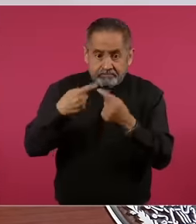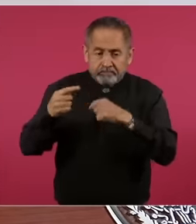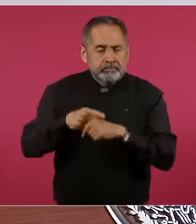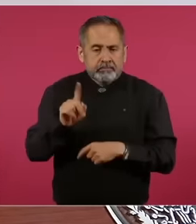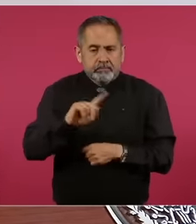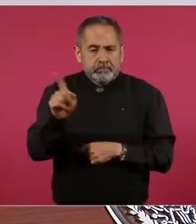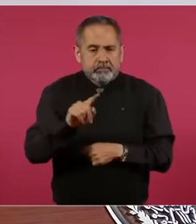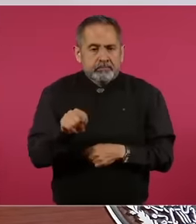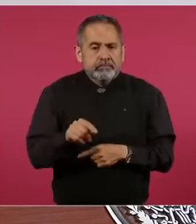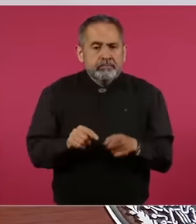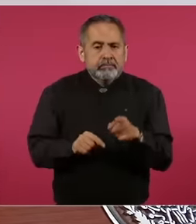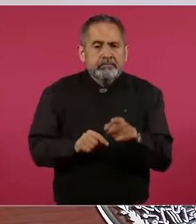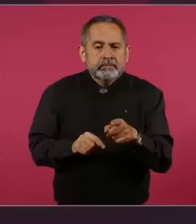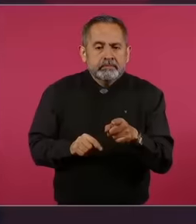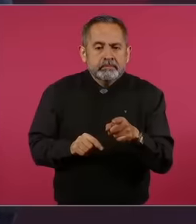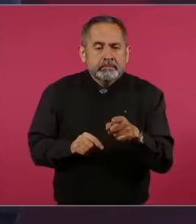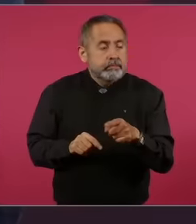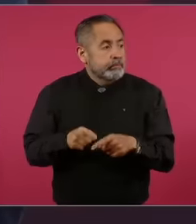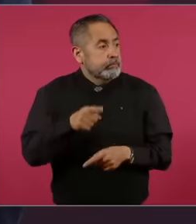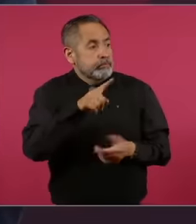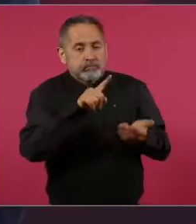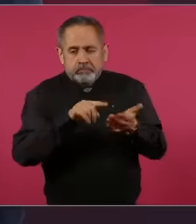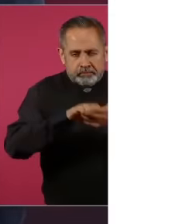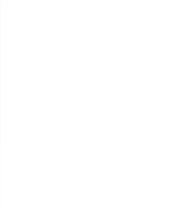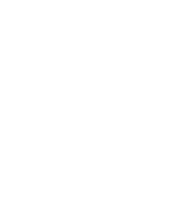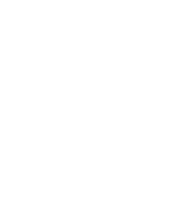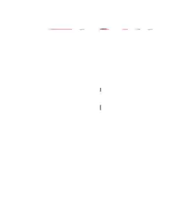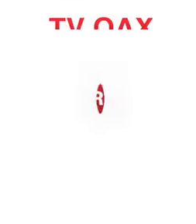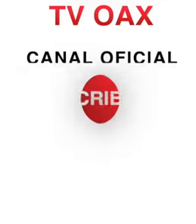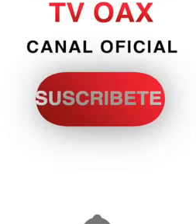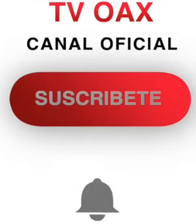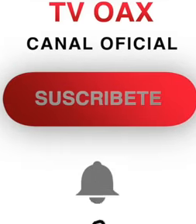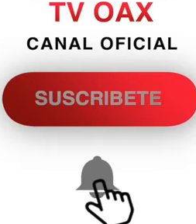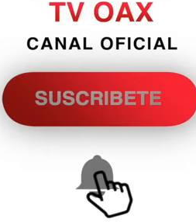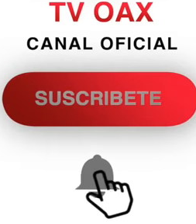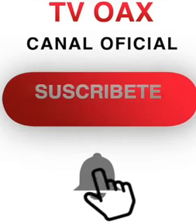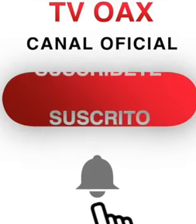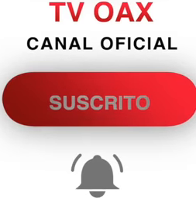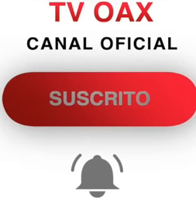aumente por abajo de la inflación.